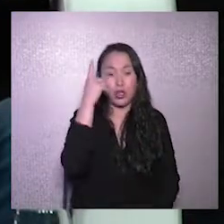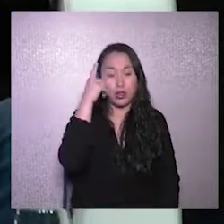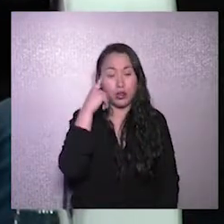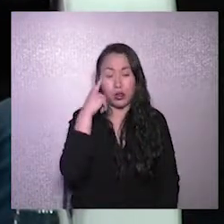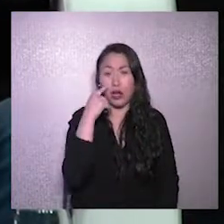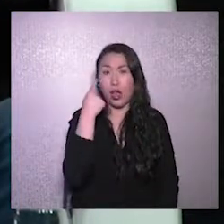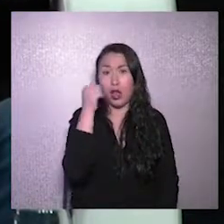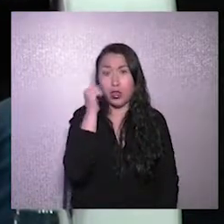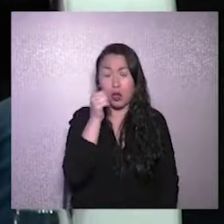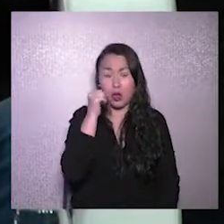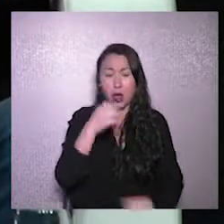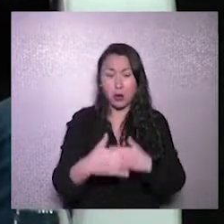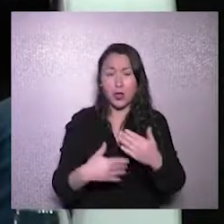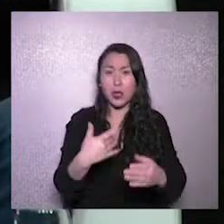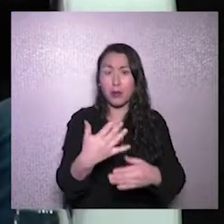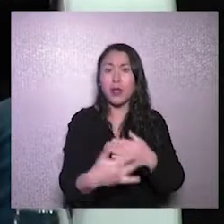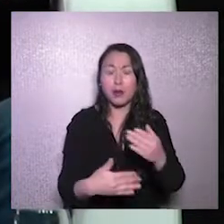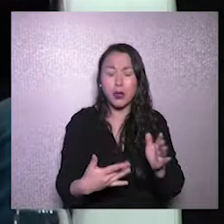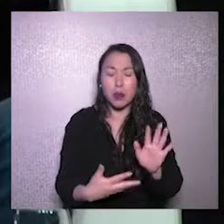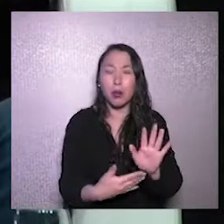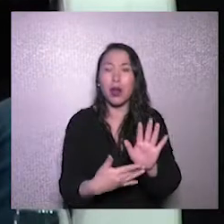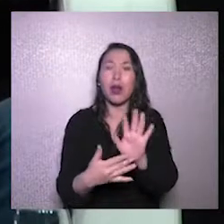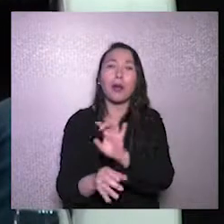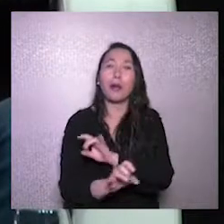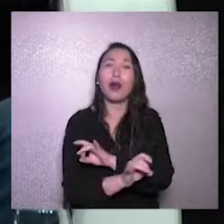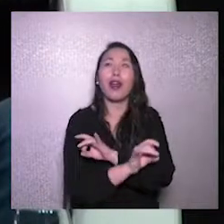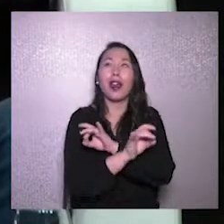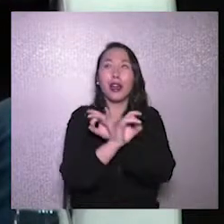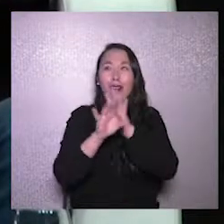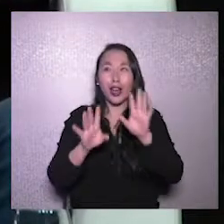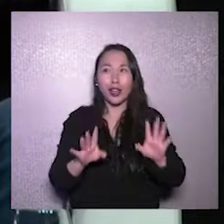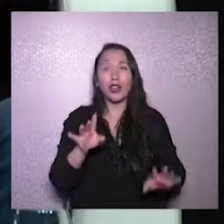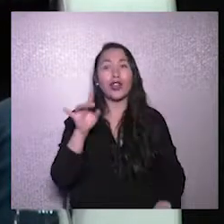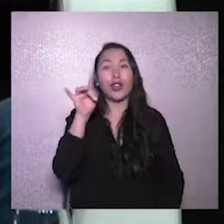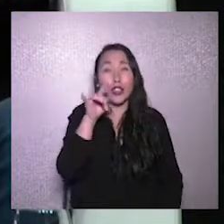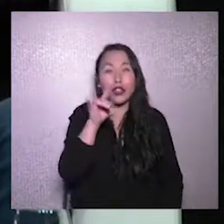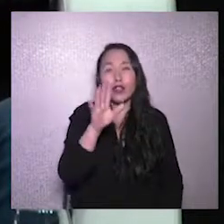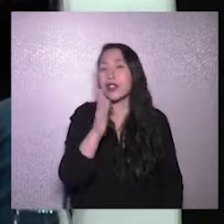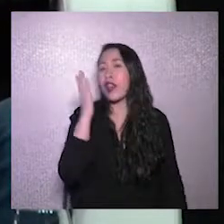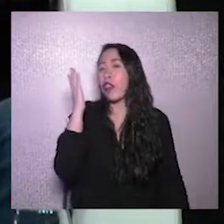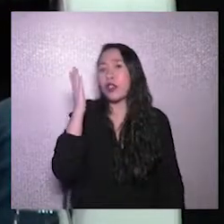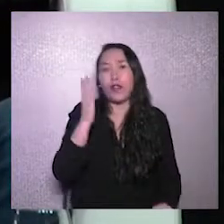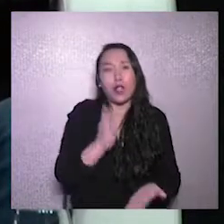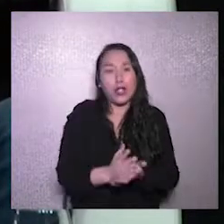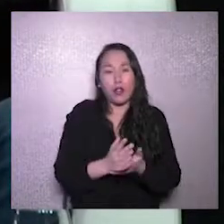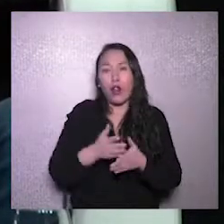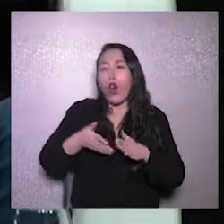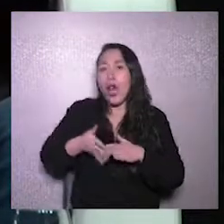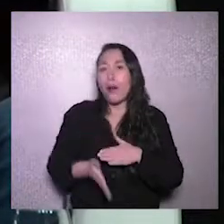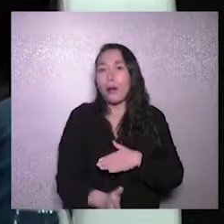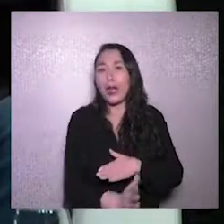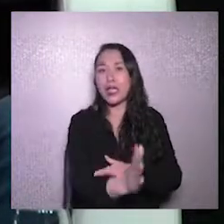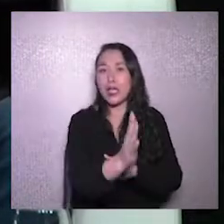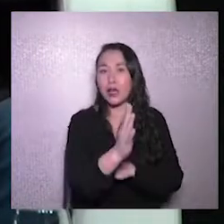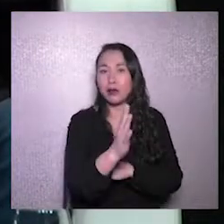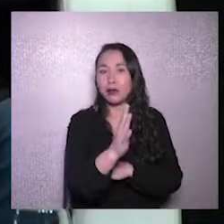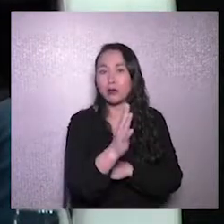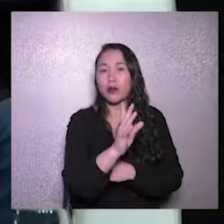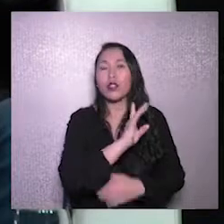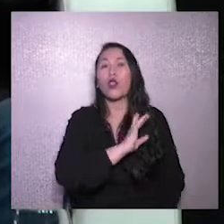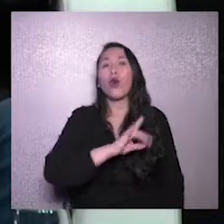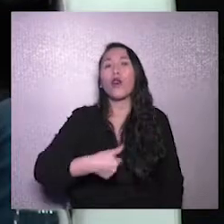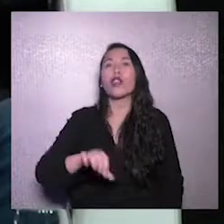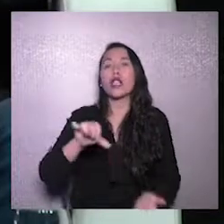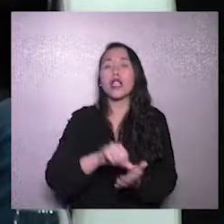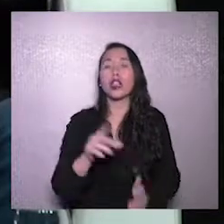los días, queda más claro que esa va a ser lo definitivo, la permanencia definitiva de un gobierno de